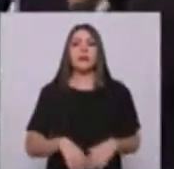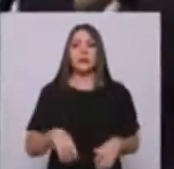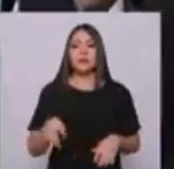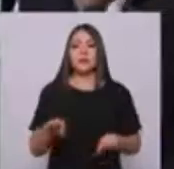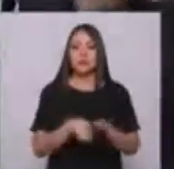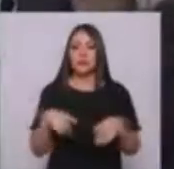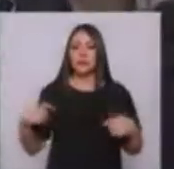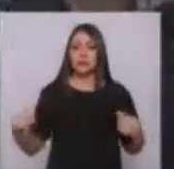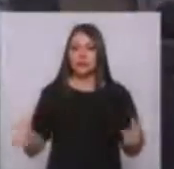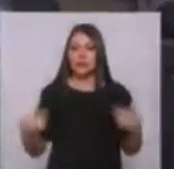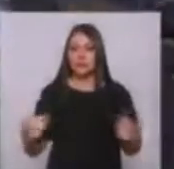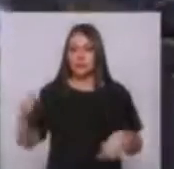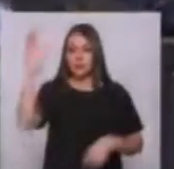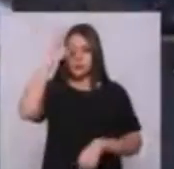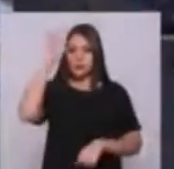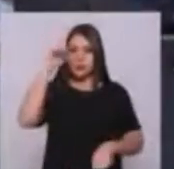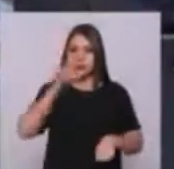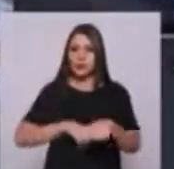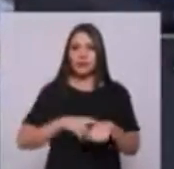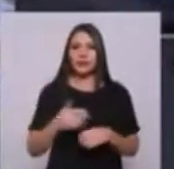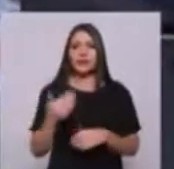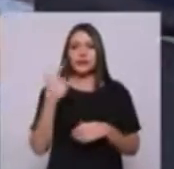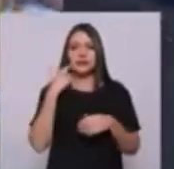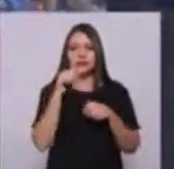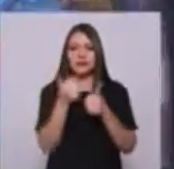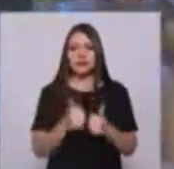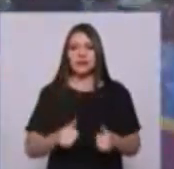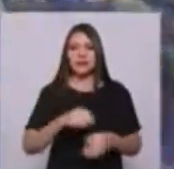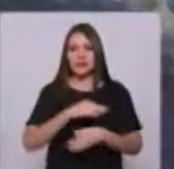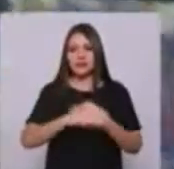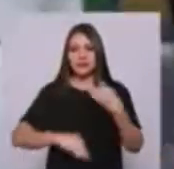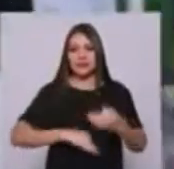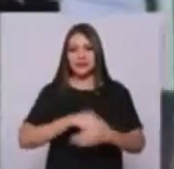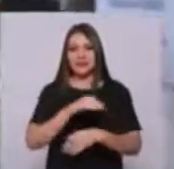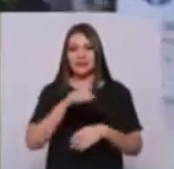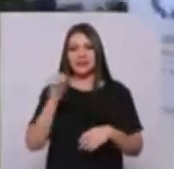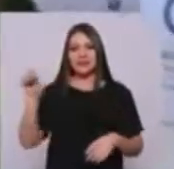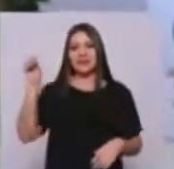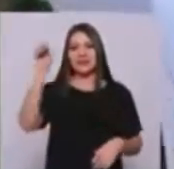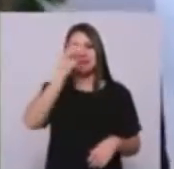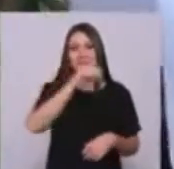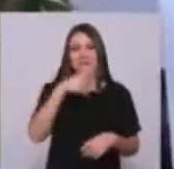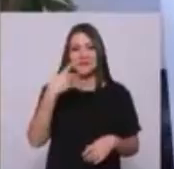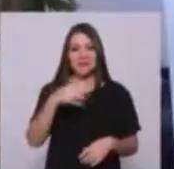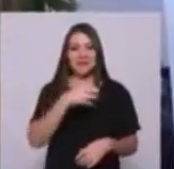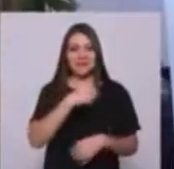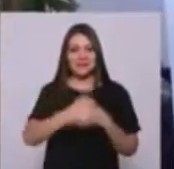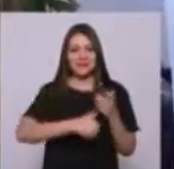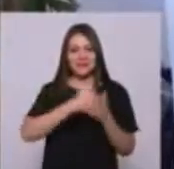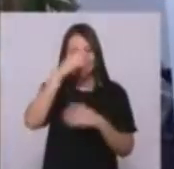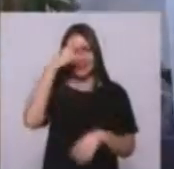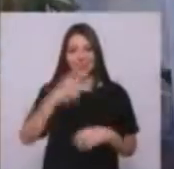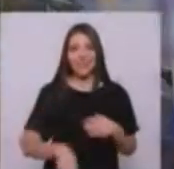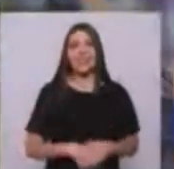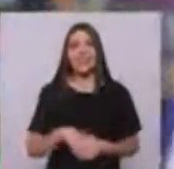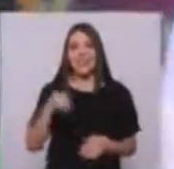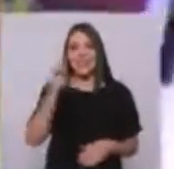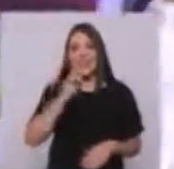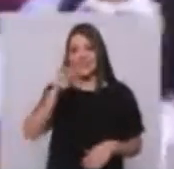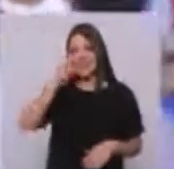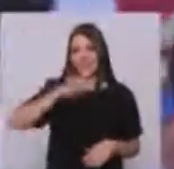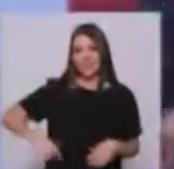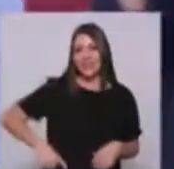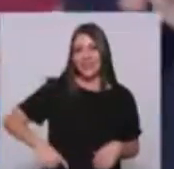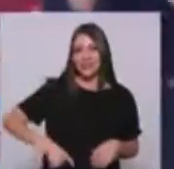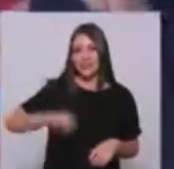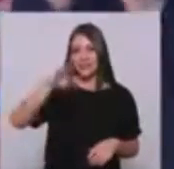artesanal, artística y gastronómica de cada región de la capital del país. La jefa de gobierno, Claudia Sheinbaum, resaltó el